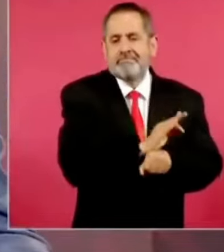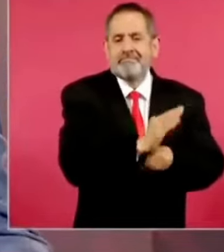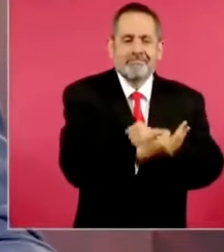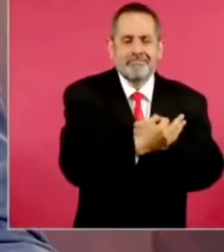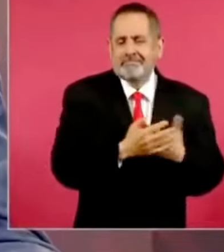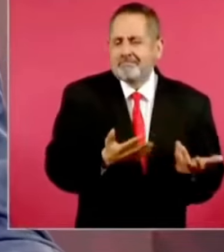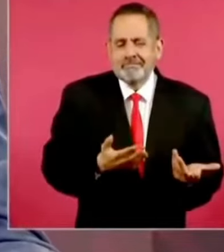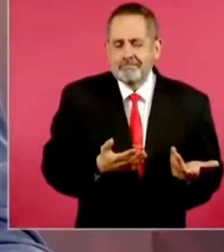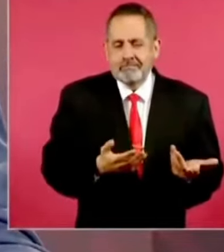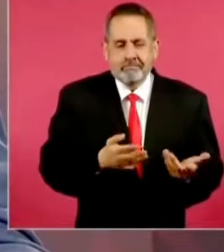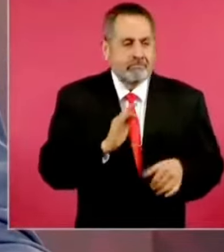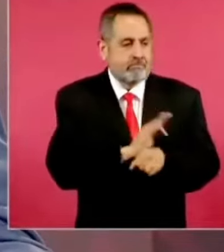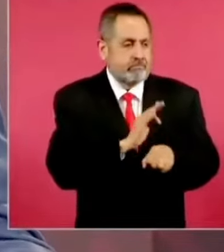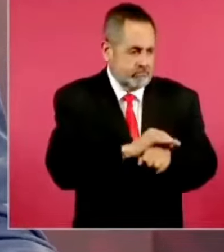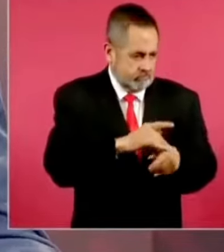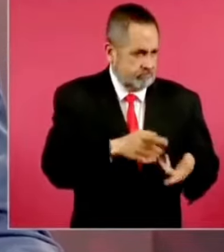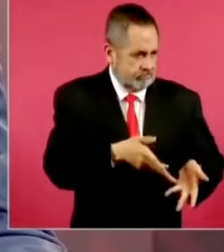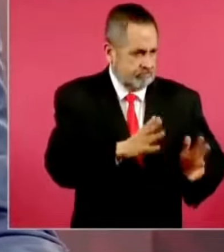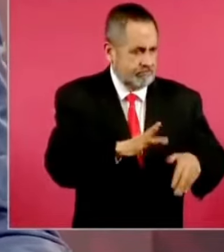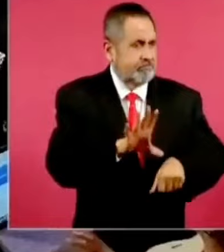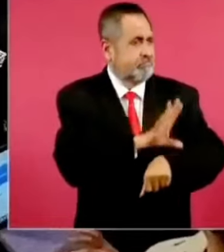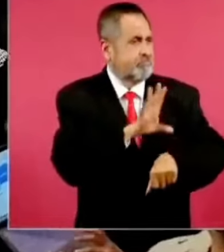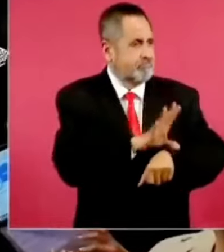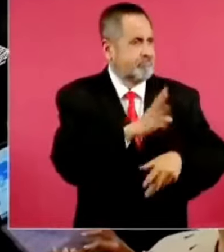generando energía